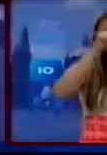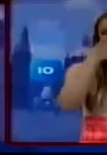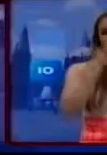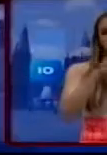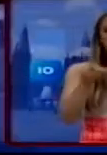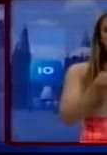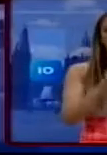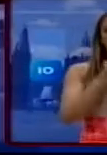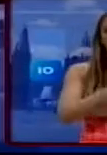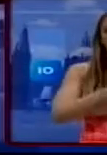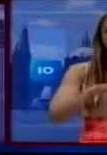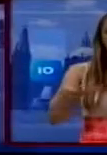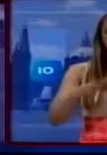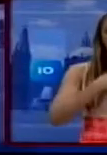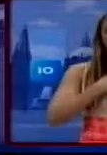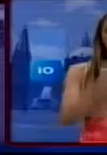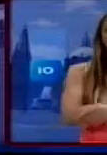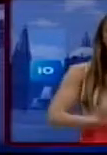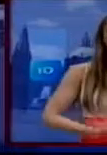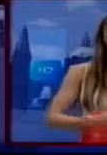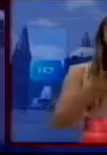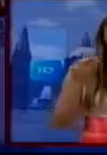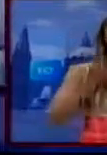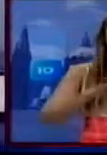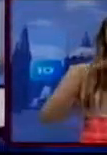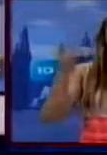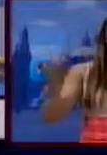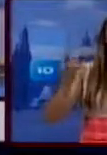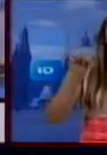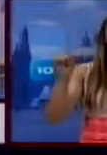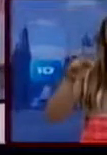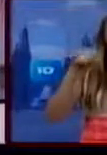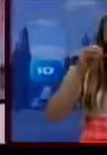Esa es la información, Maru Liborio, que tenga muy buena tarde. Gracias, gracias, Paola. Sí,